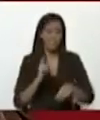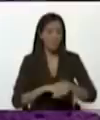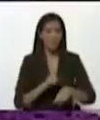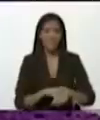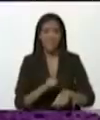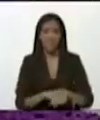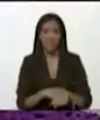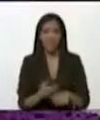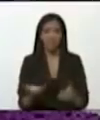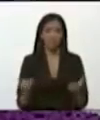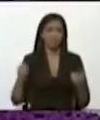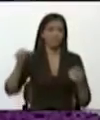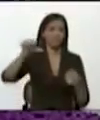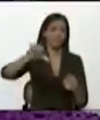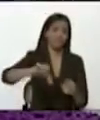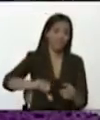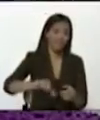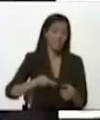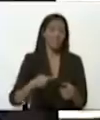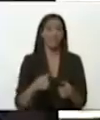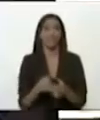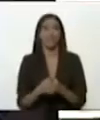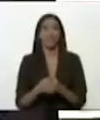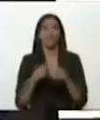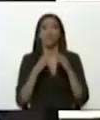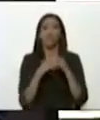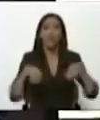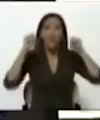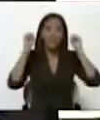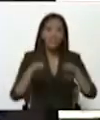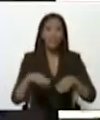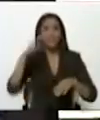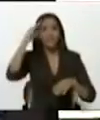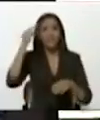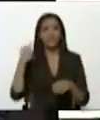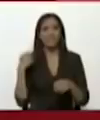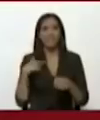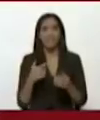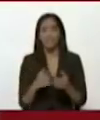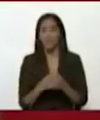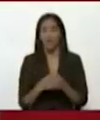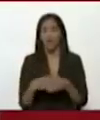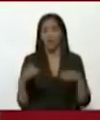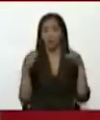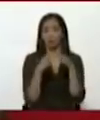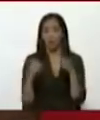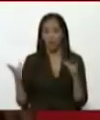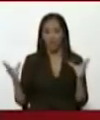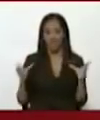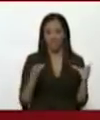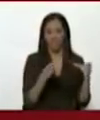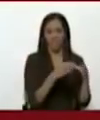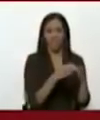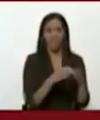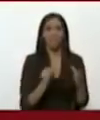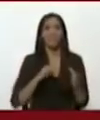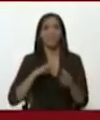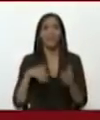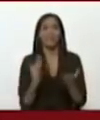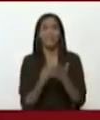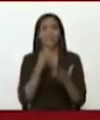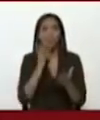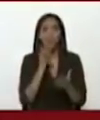administrativas. Que donde han estado. Todos los desertores de Cúcuta tenían un plomo en el ala. Se han robado hasta el café. Si le ponían a dar